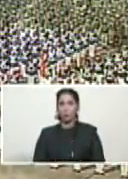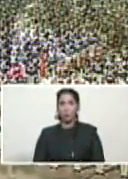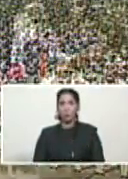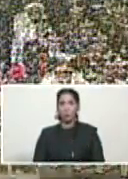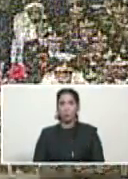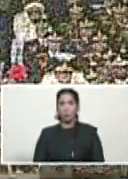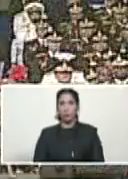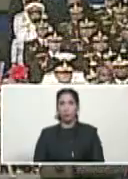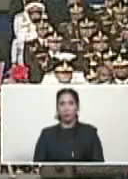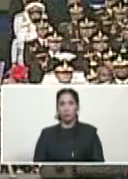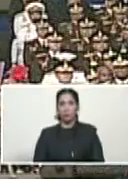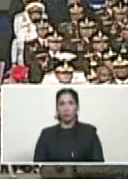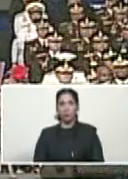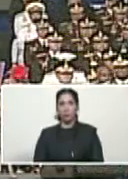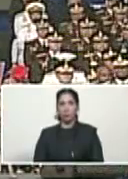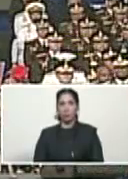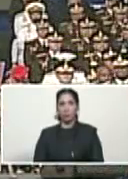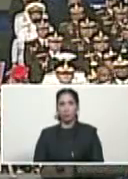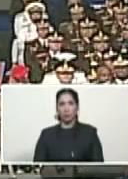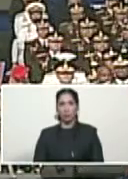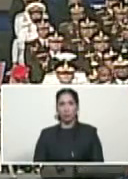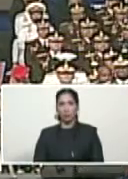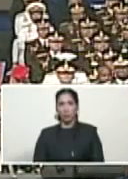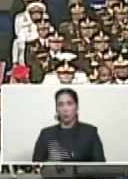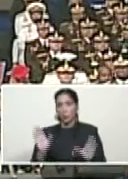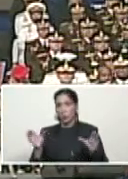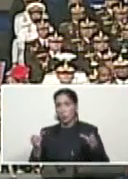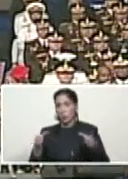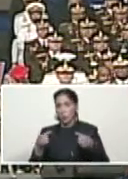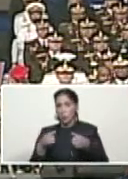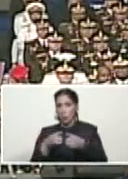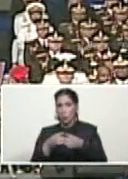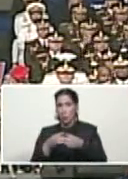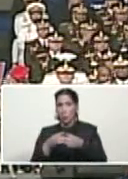se ha constituido en una fecha